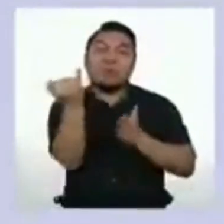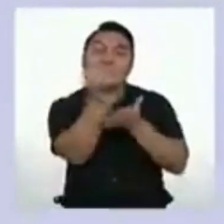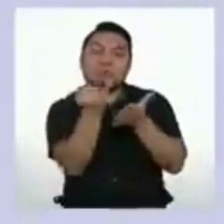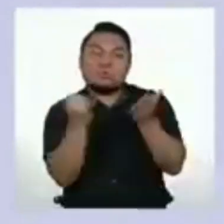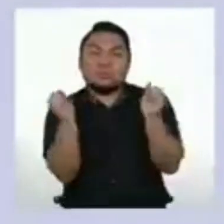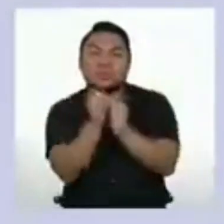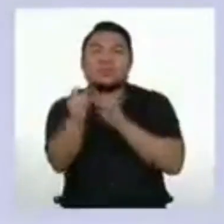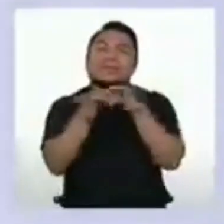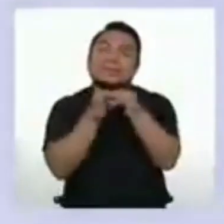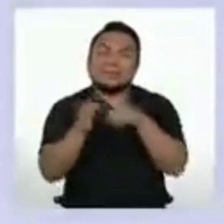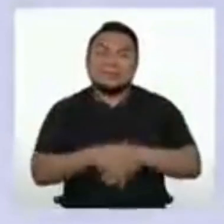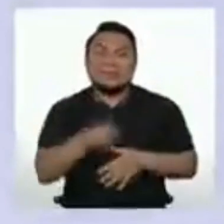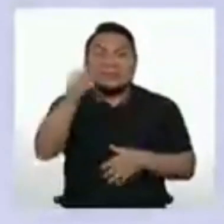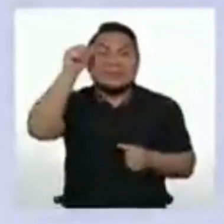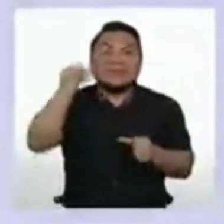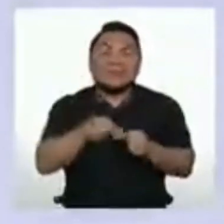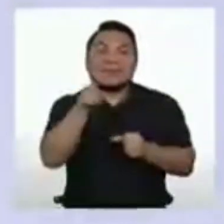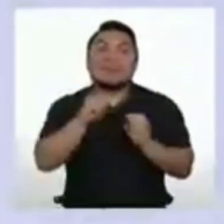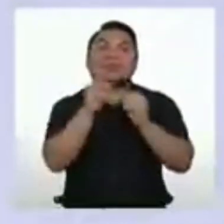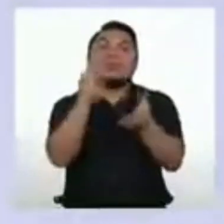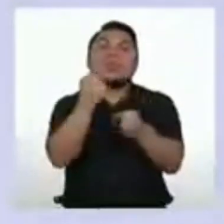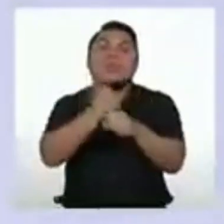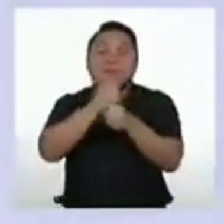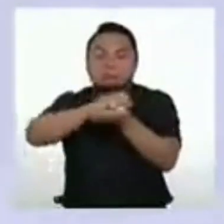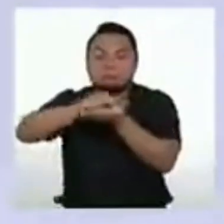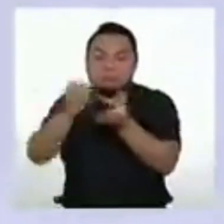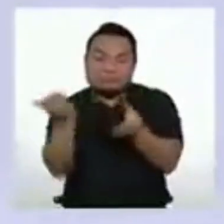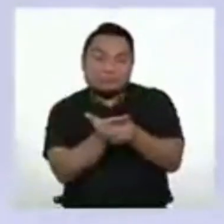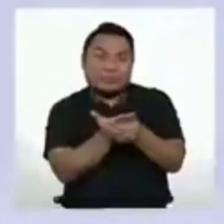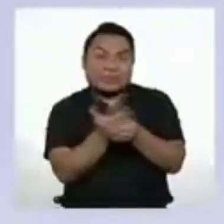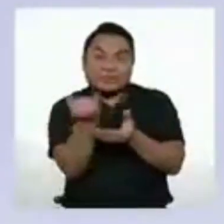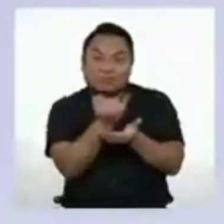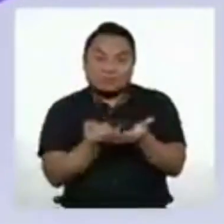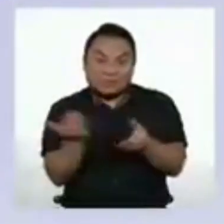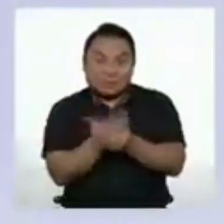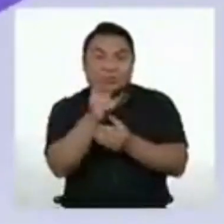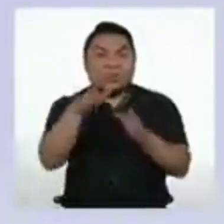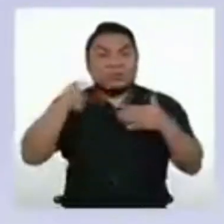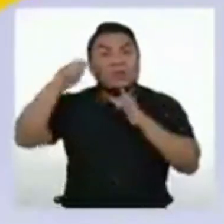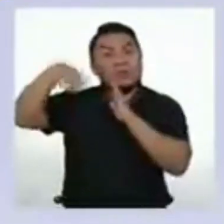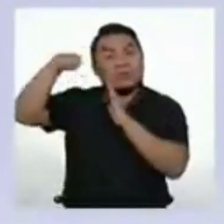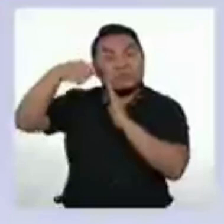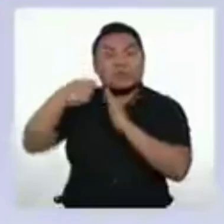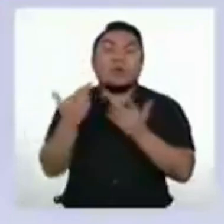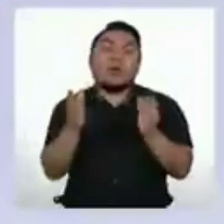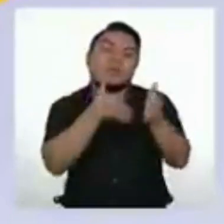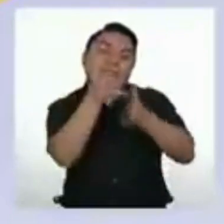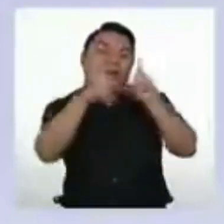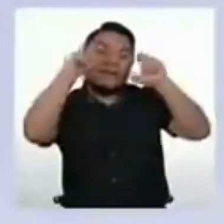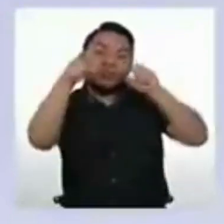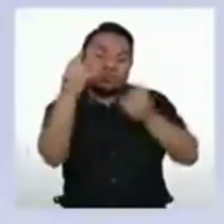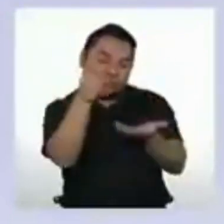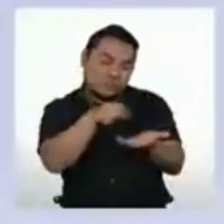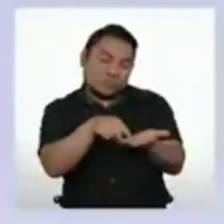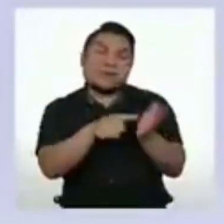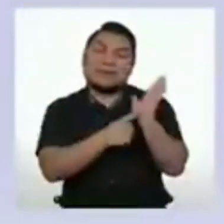poder acompañar tu explicación. Recuerda colocar tus trabajos en el portafolio. Puedes también grabar un audio o tomar fotos de tus